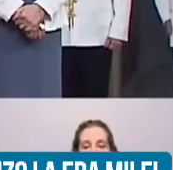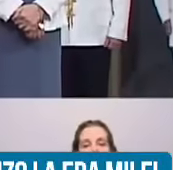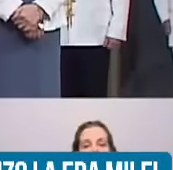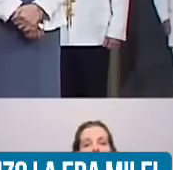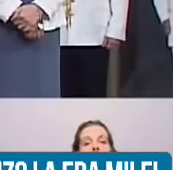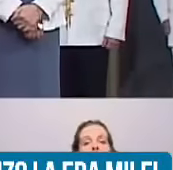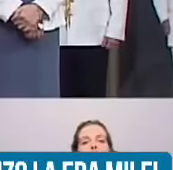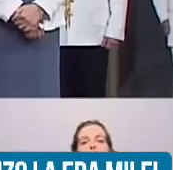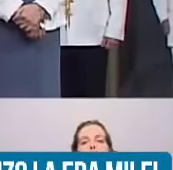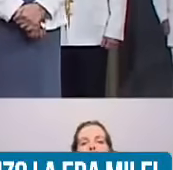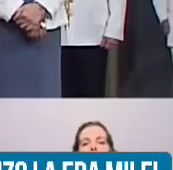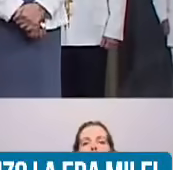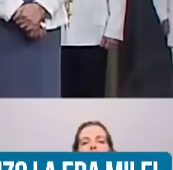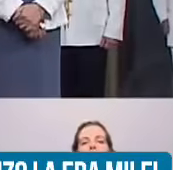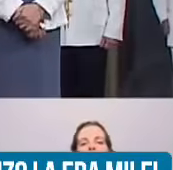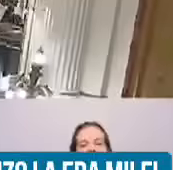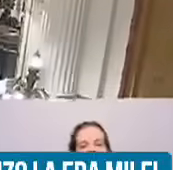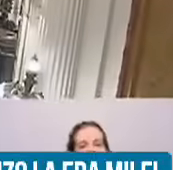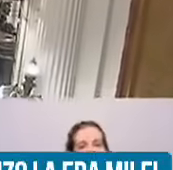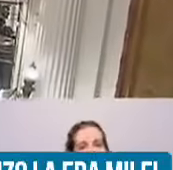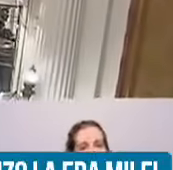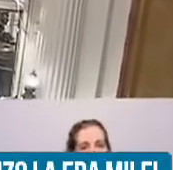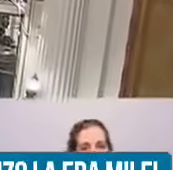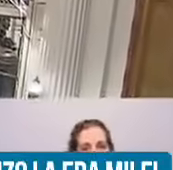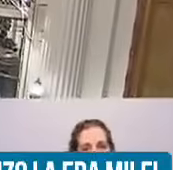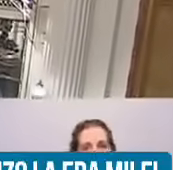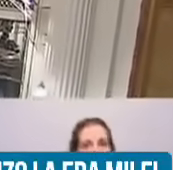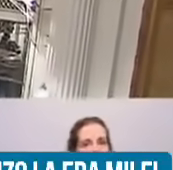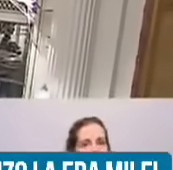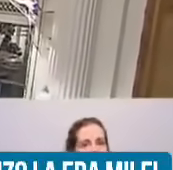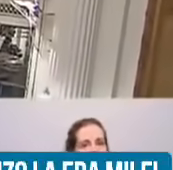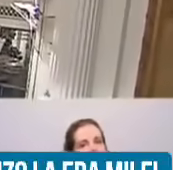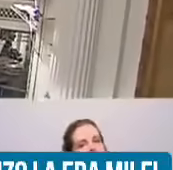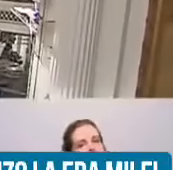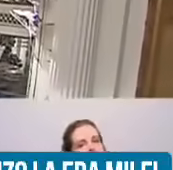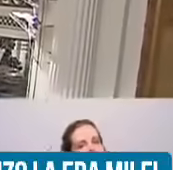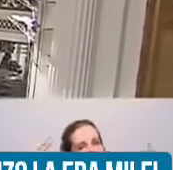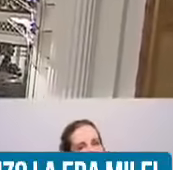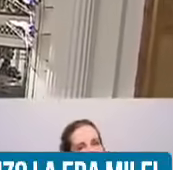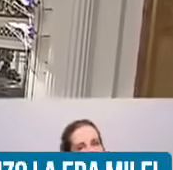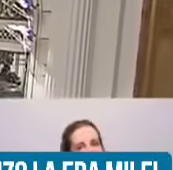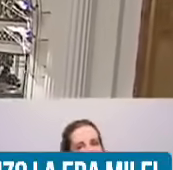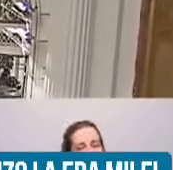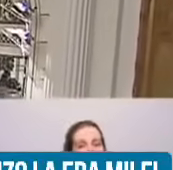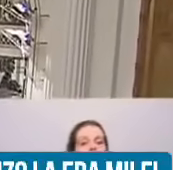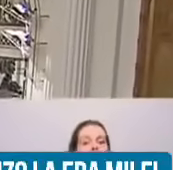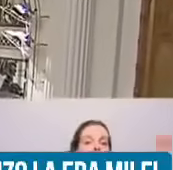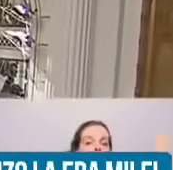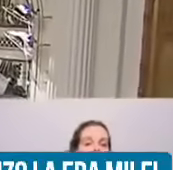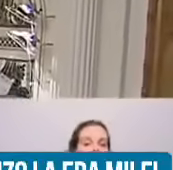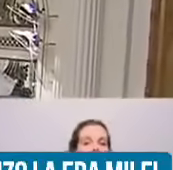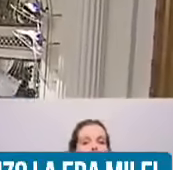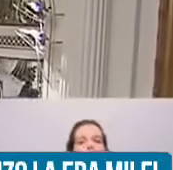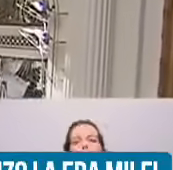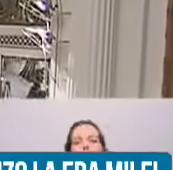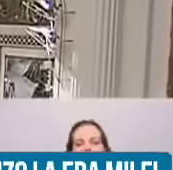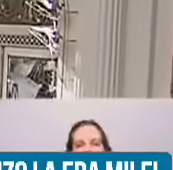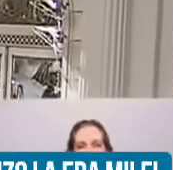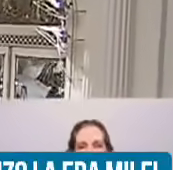designada. En el Salón Blanco de esta Casa de Gobierno damos inicio a la ceremonia de saludo de las